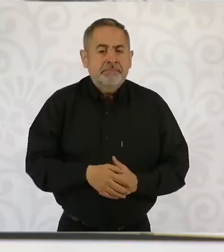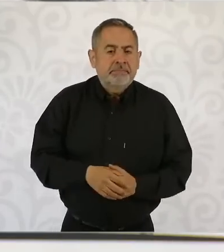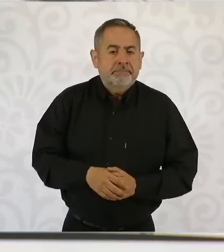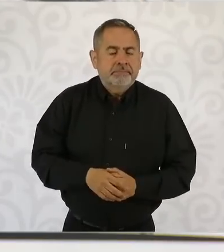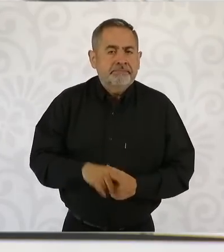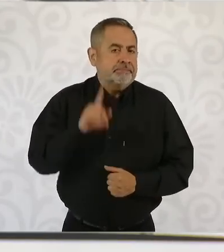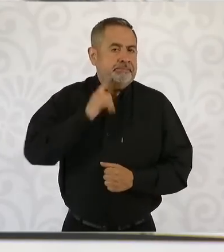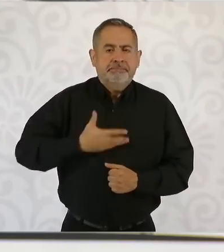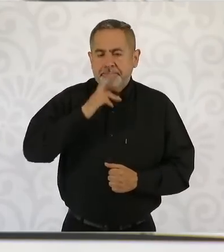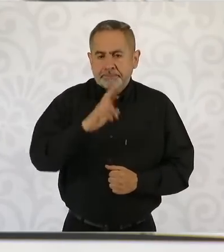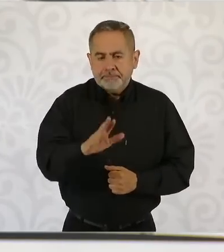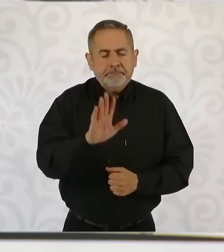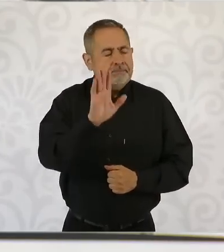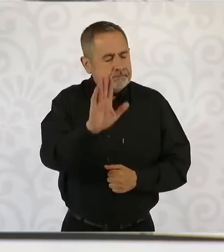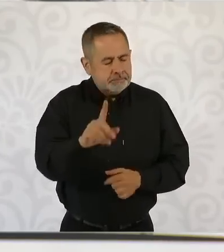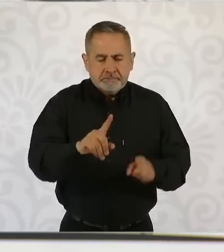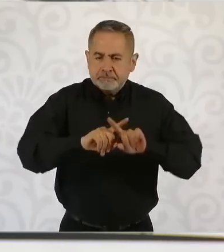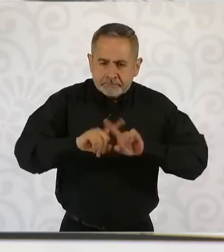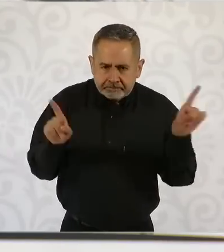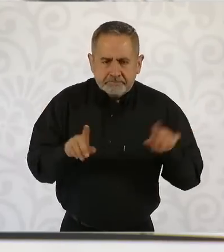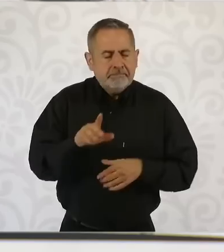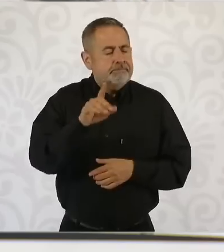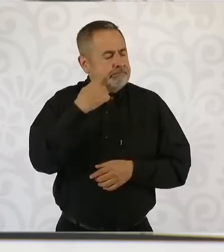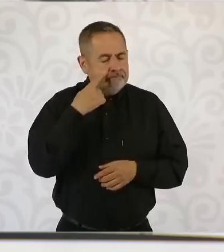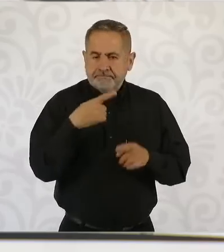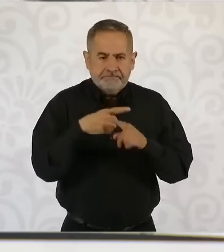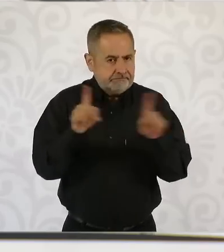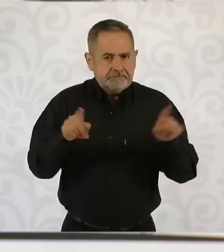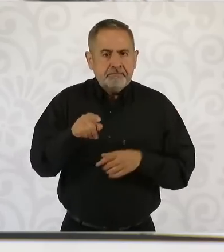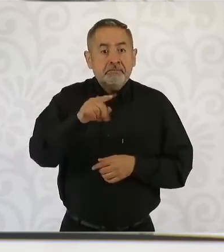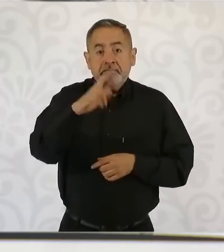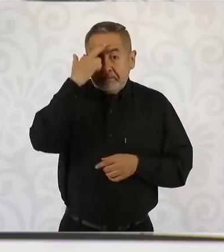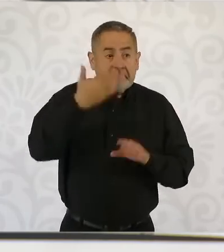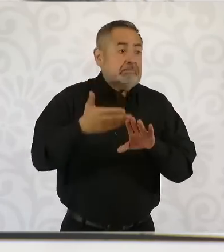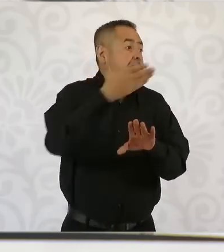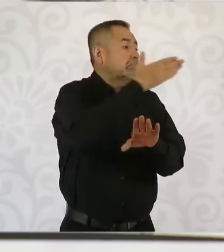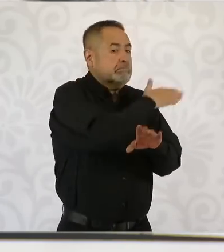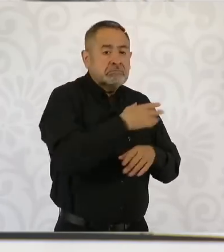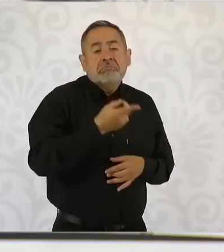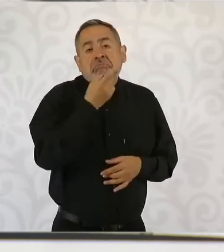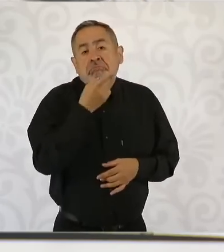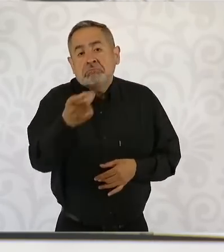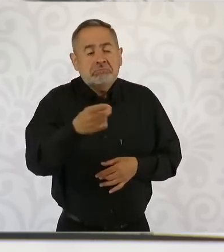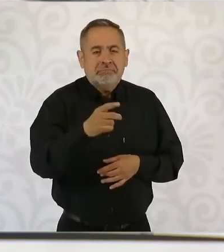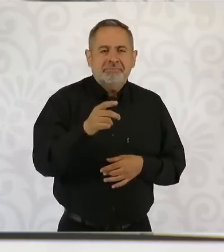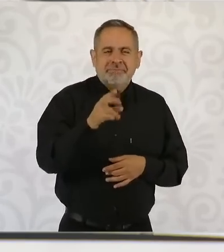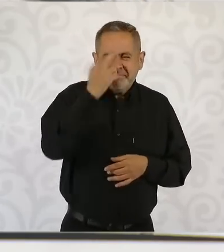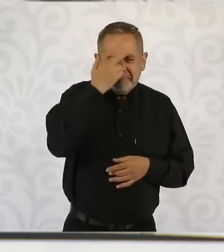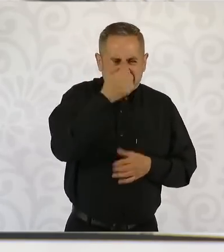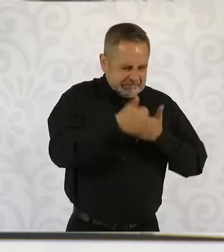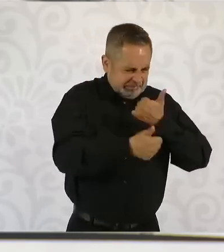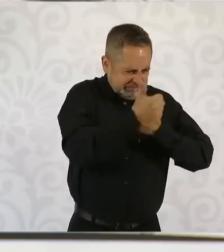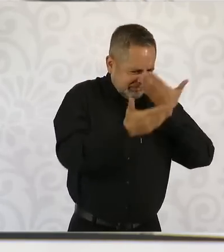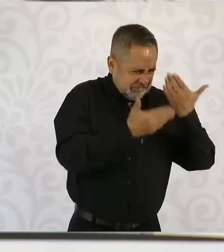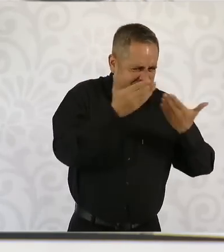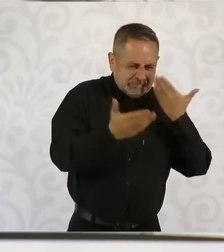de antes, en donde supuestamente había una carrera judicial quiere decir que supuestamente